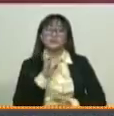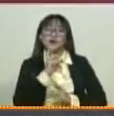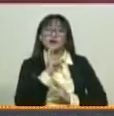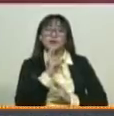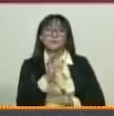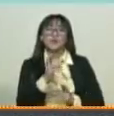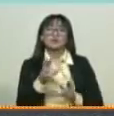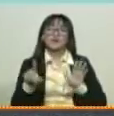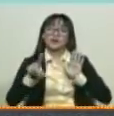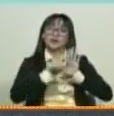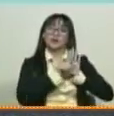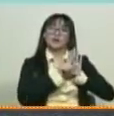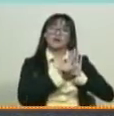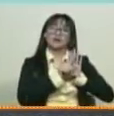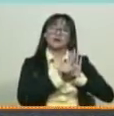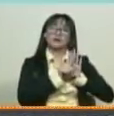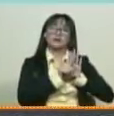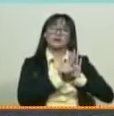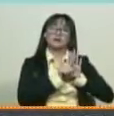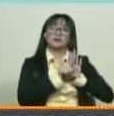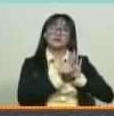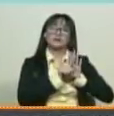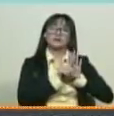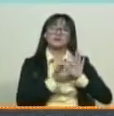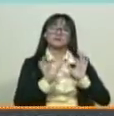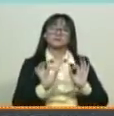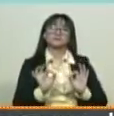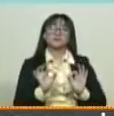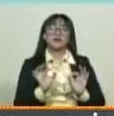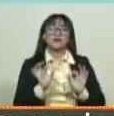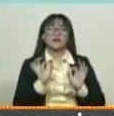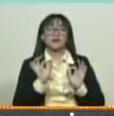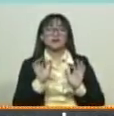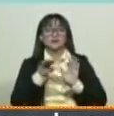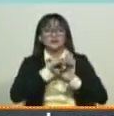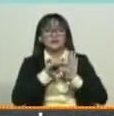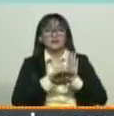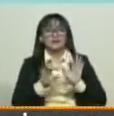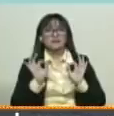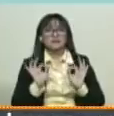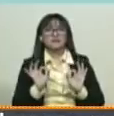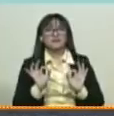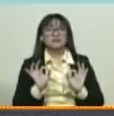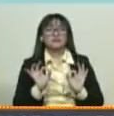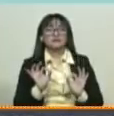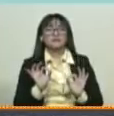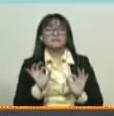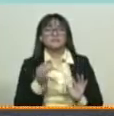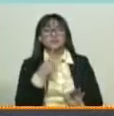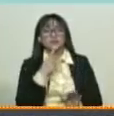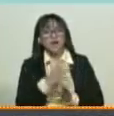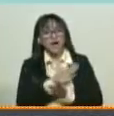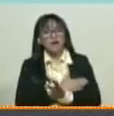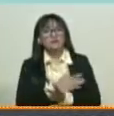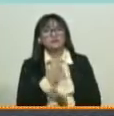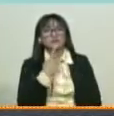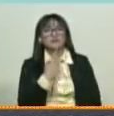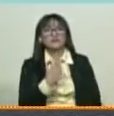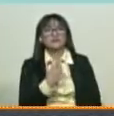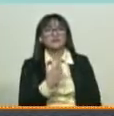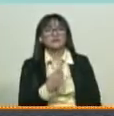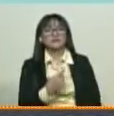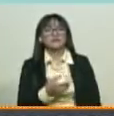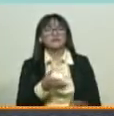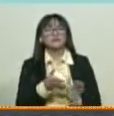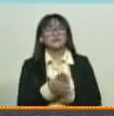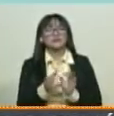con la legalidad, en este caso con contramedidas muy específicas, que lo que tú referiste al inicio tiene algo más que ver con